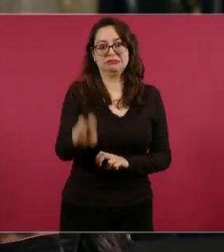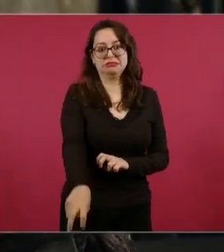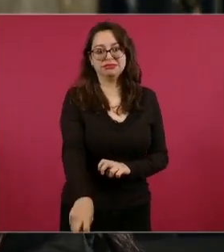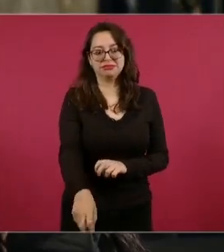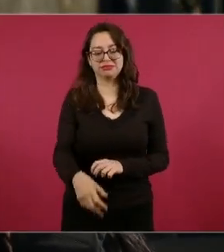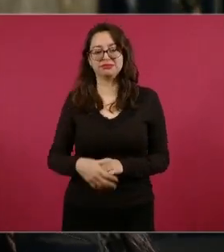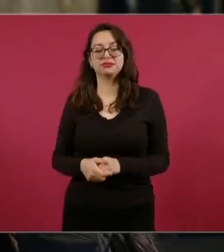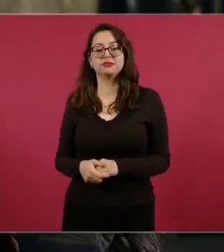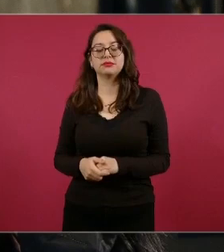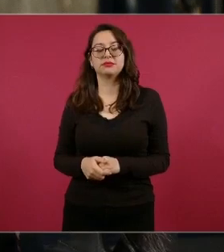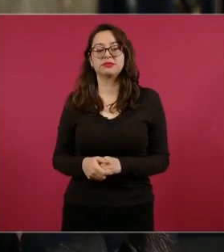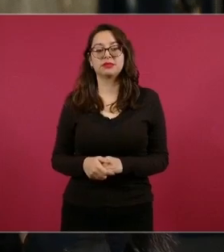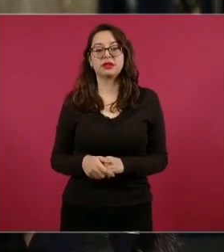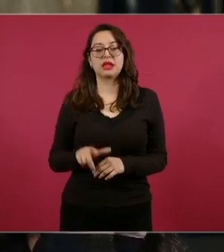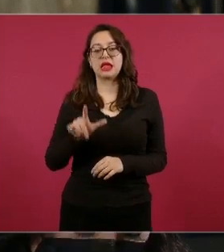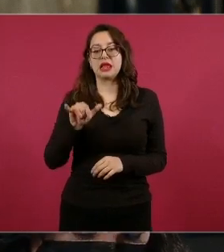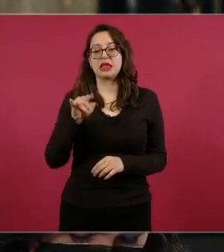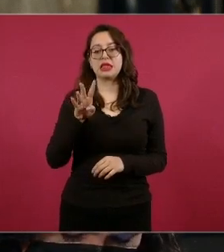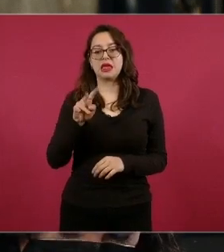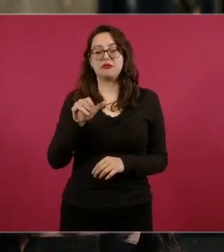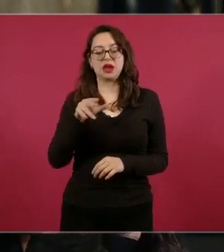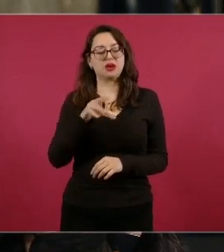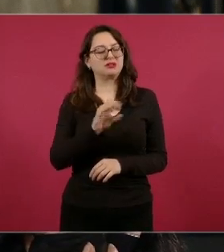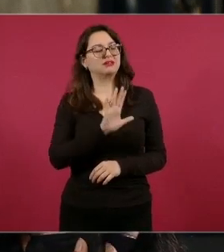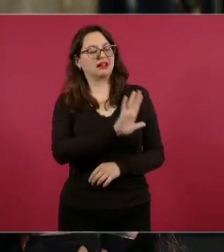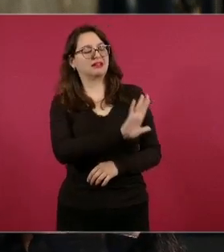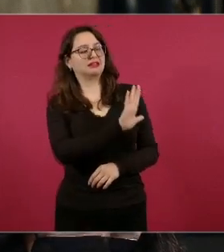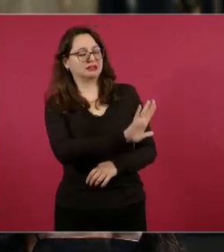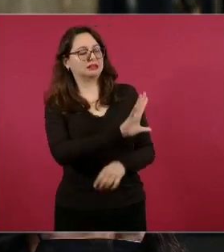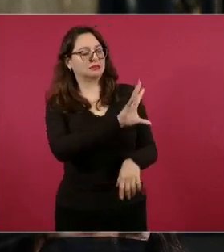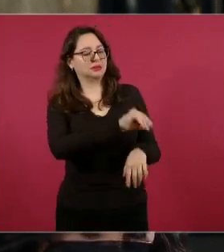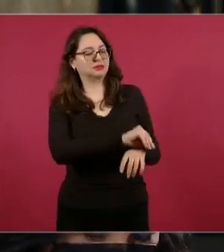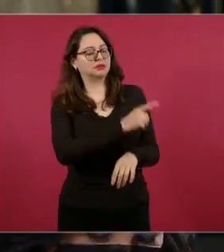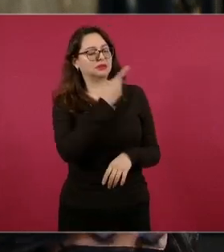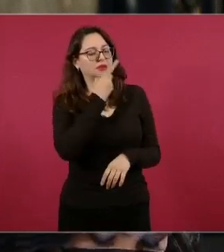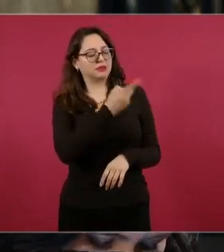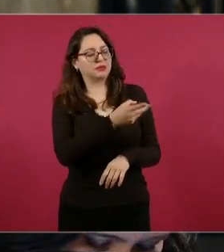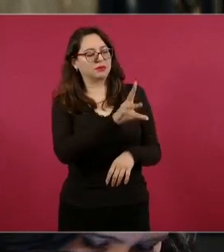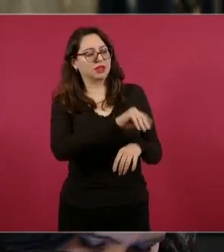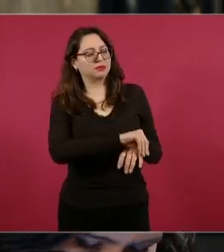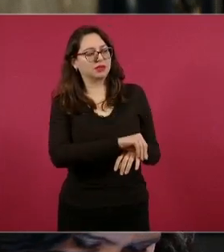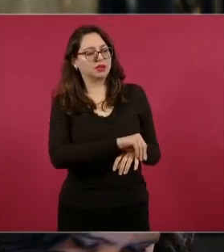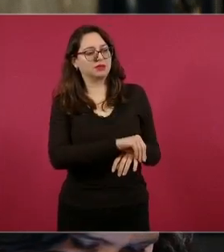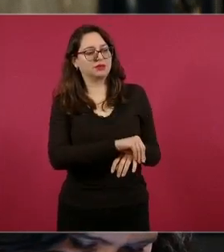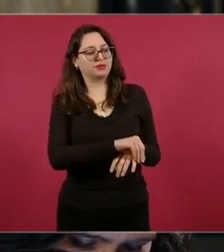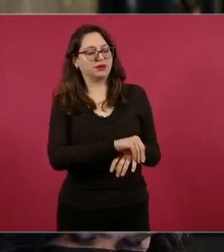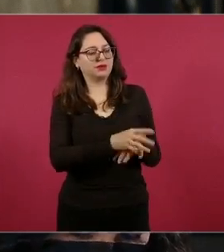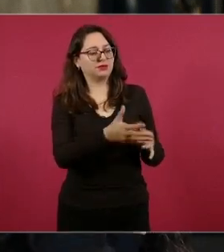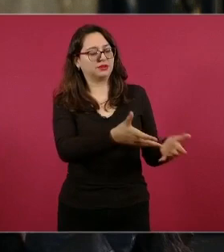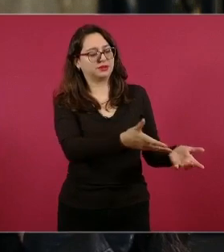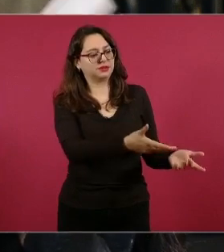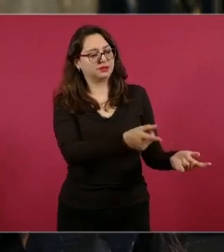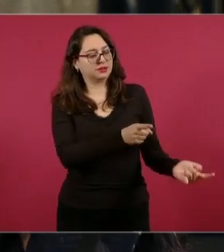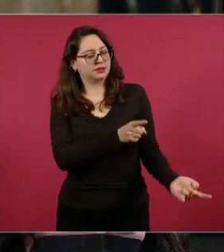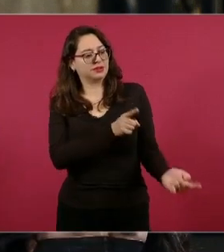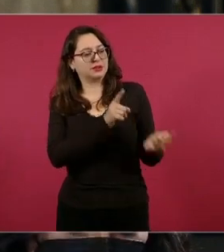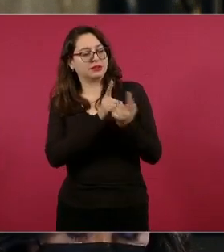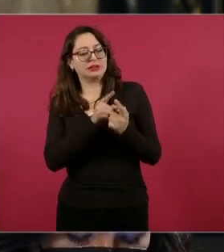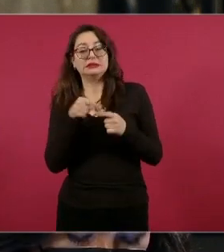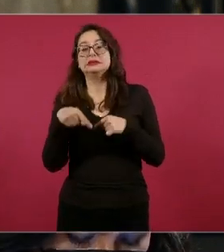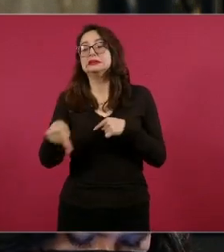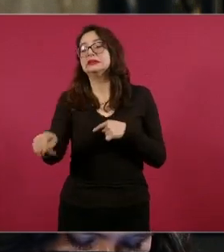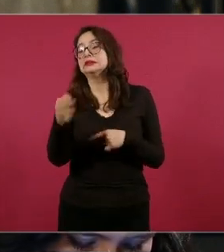pasillo. Y entonces Líbano ya le dijo al oficial que me dejara ahí. Y estábamos a 3 metros de la